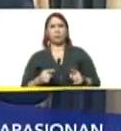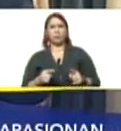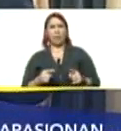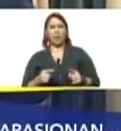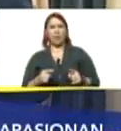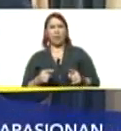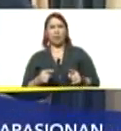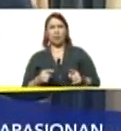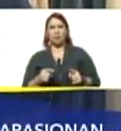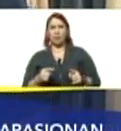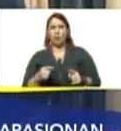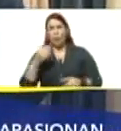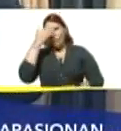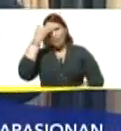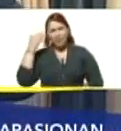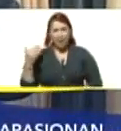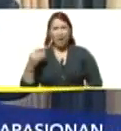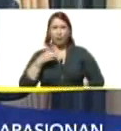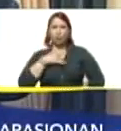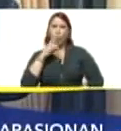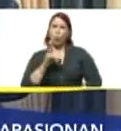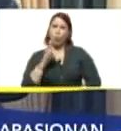dolores físicos,